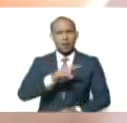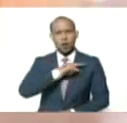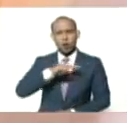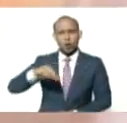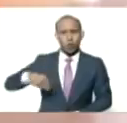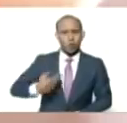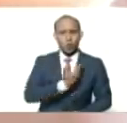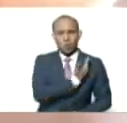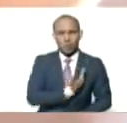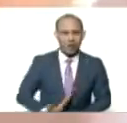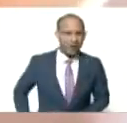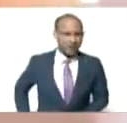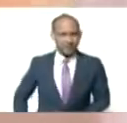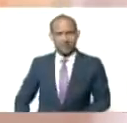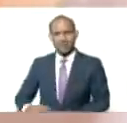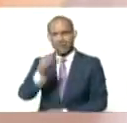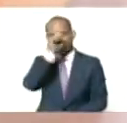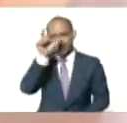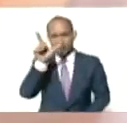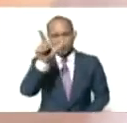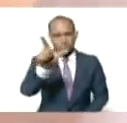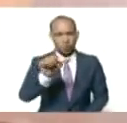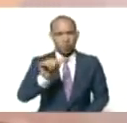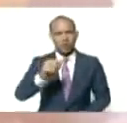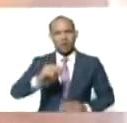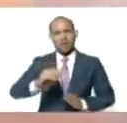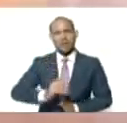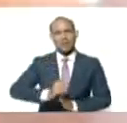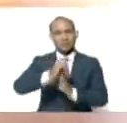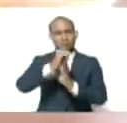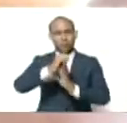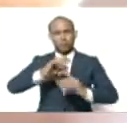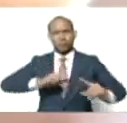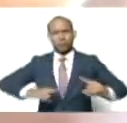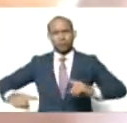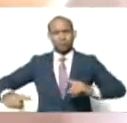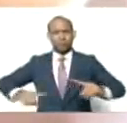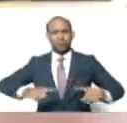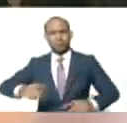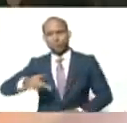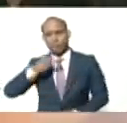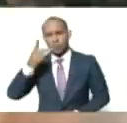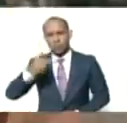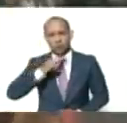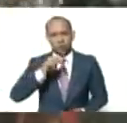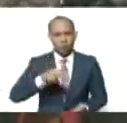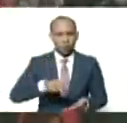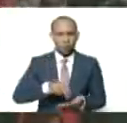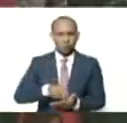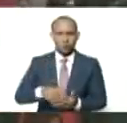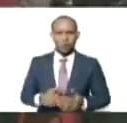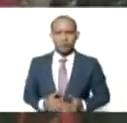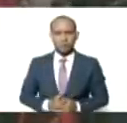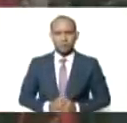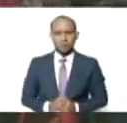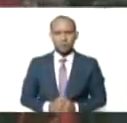presidente del partido y por la dirección política nacional, previa autorización del presidente.